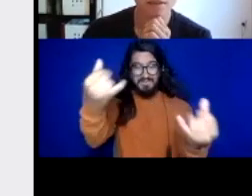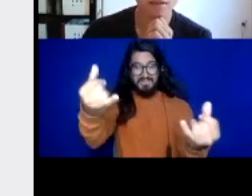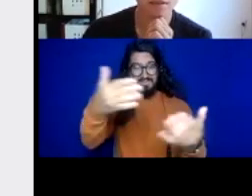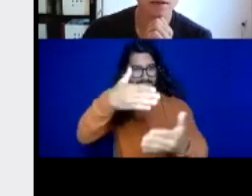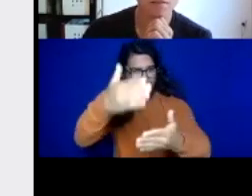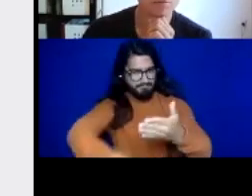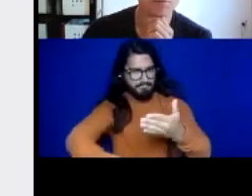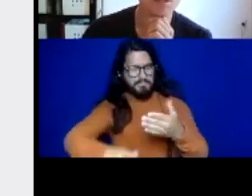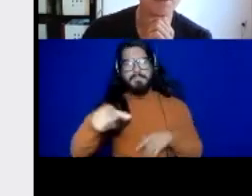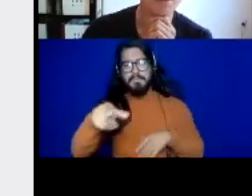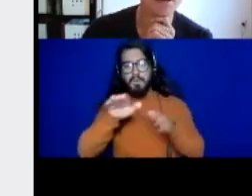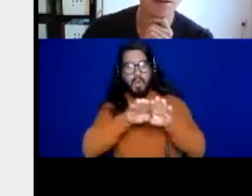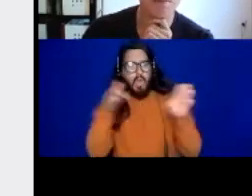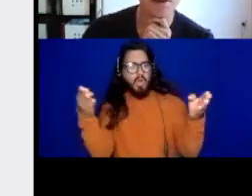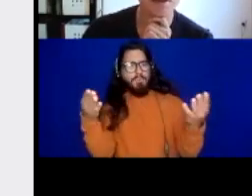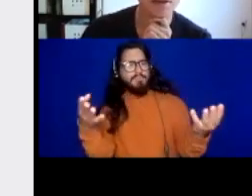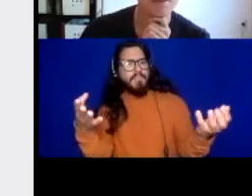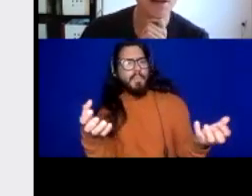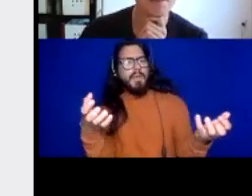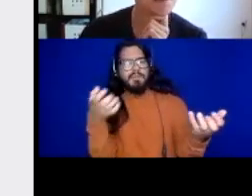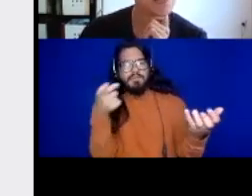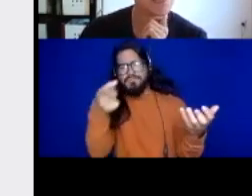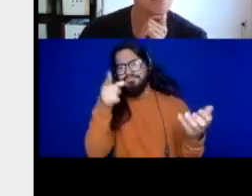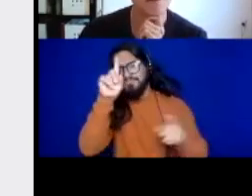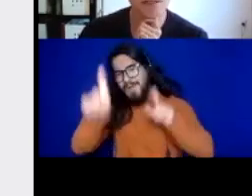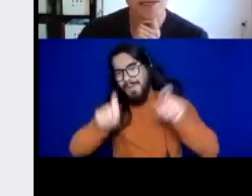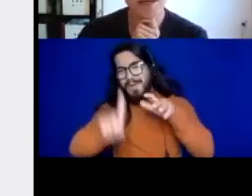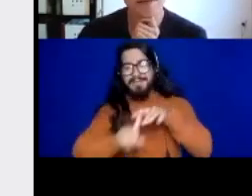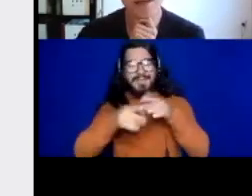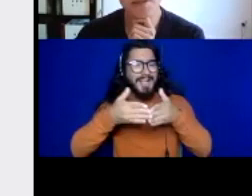pero quiero abrir el espacio para preguntas más generalmente